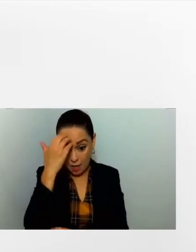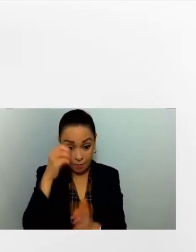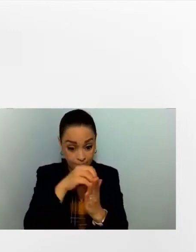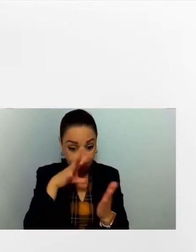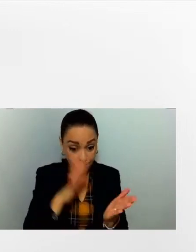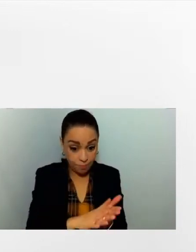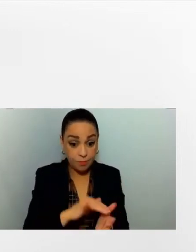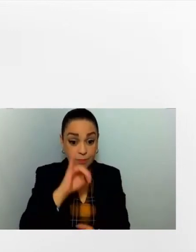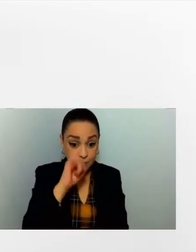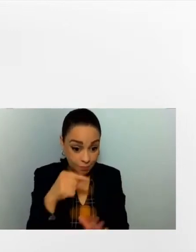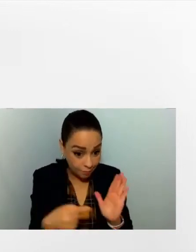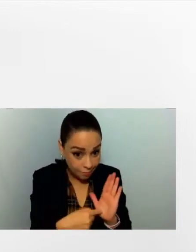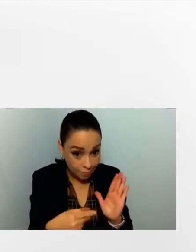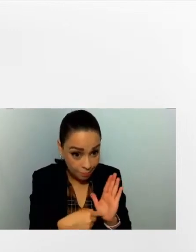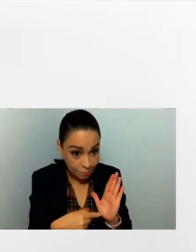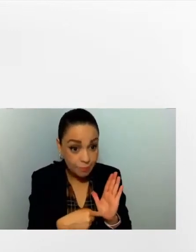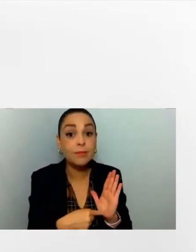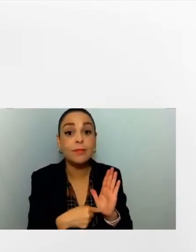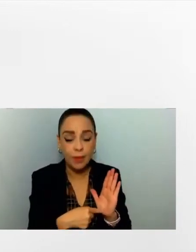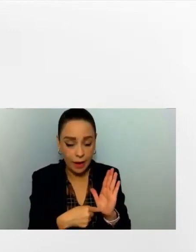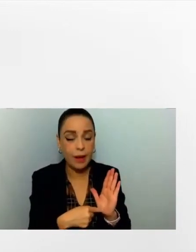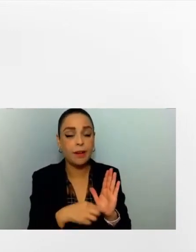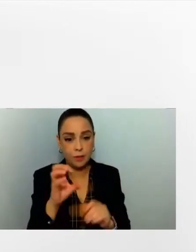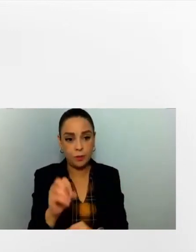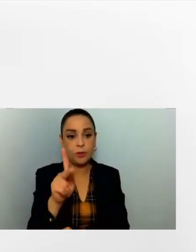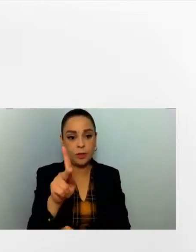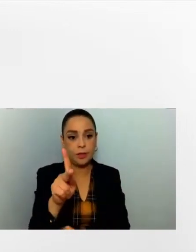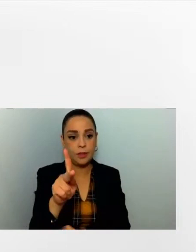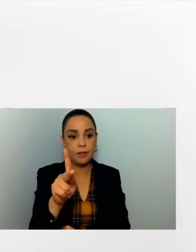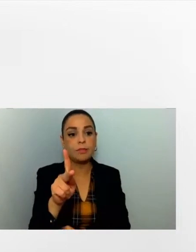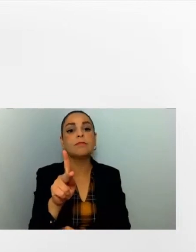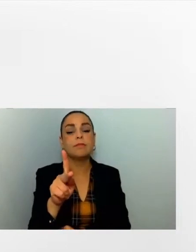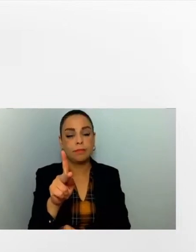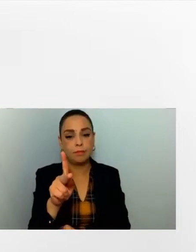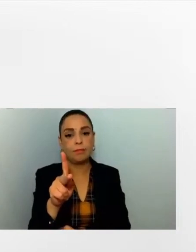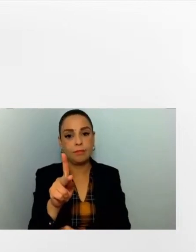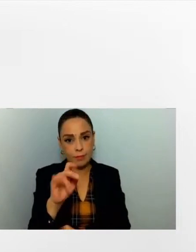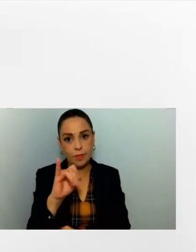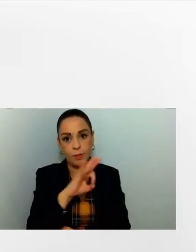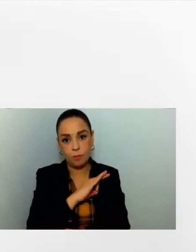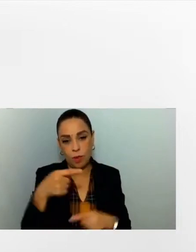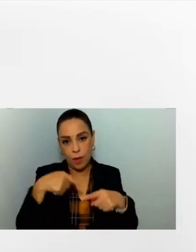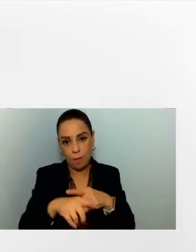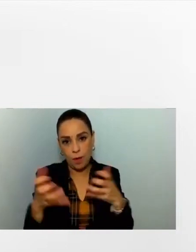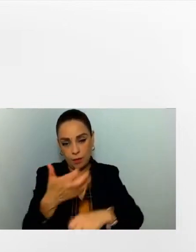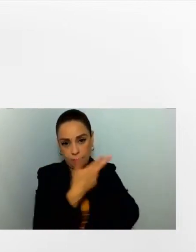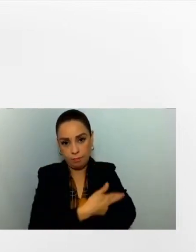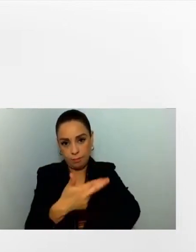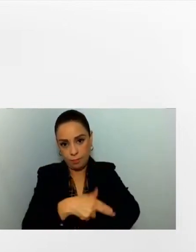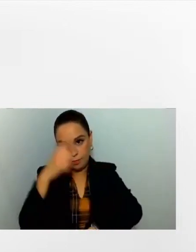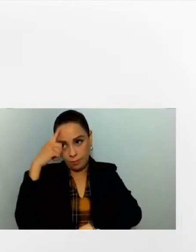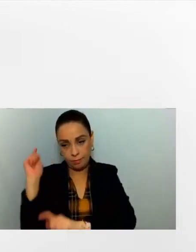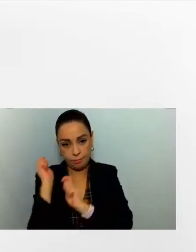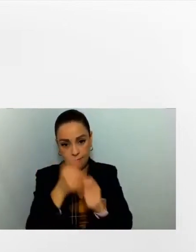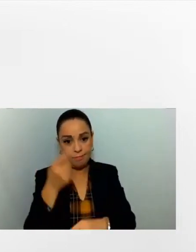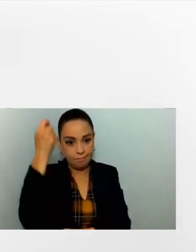esta persona sí es el padre de la niña, niño o adolescente, entonces es procedente los